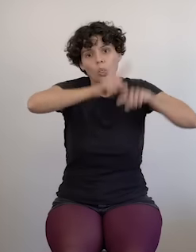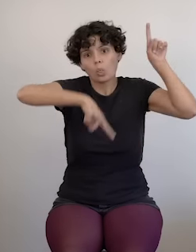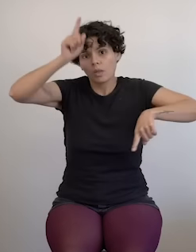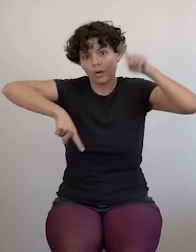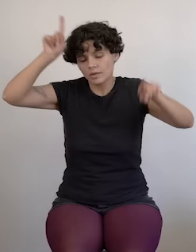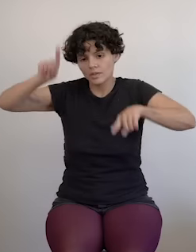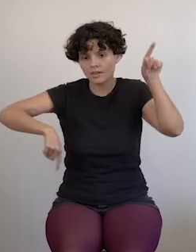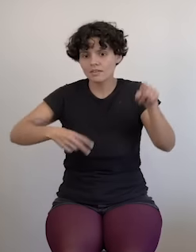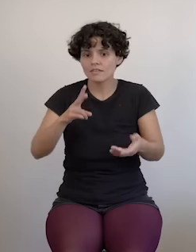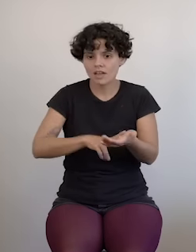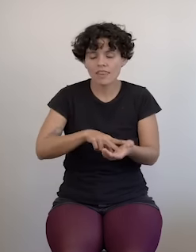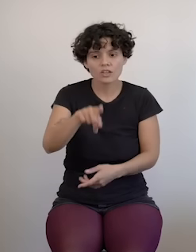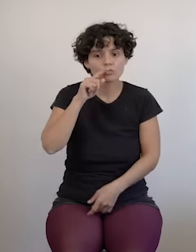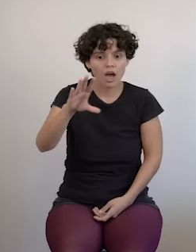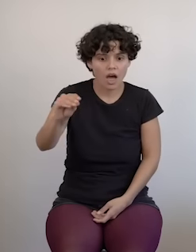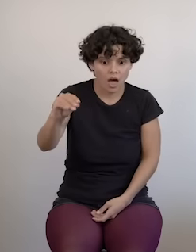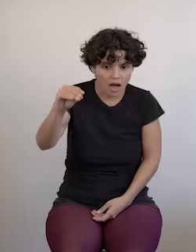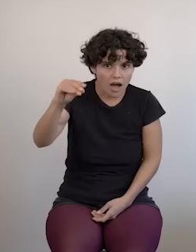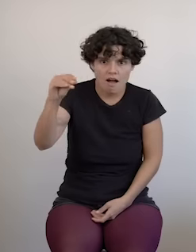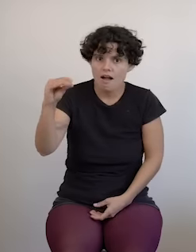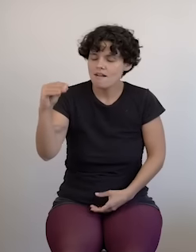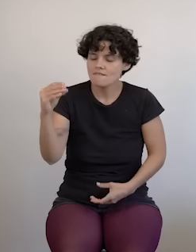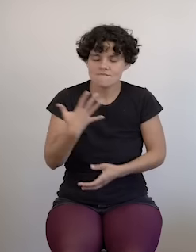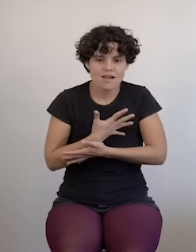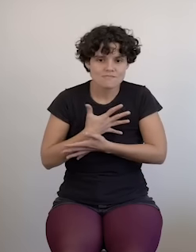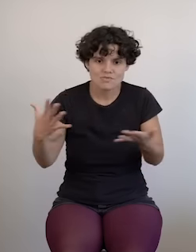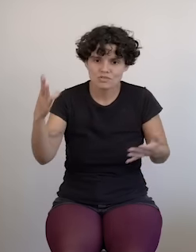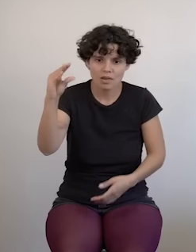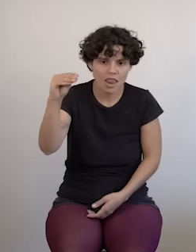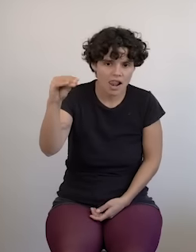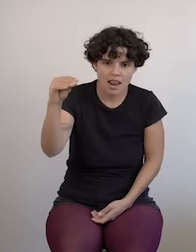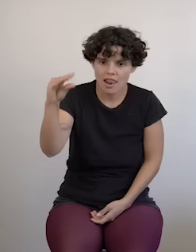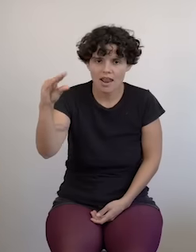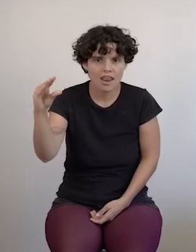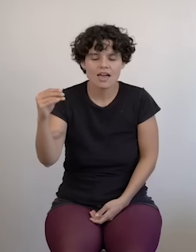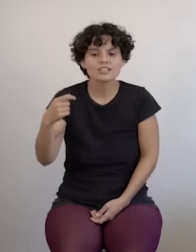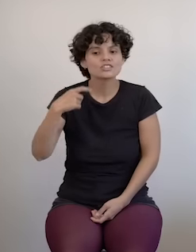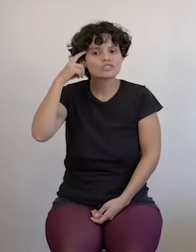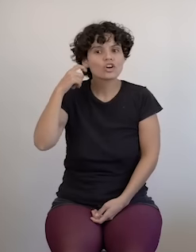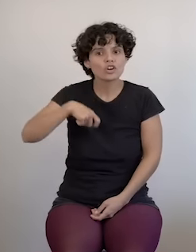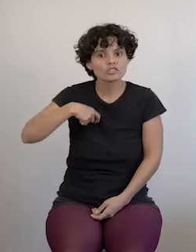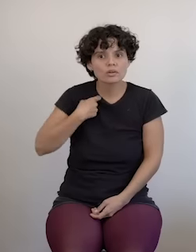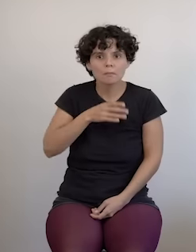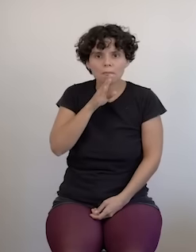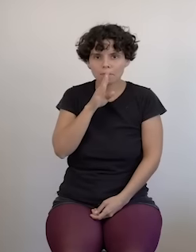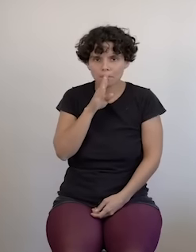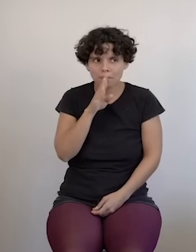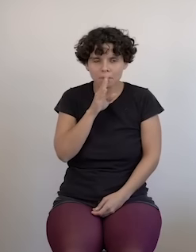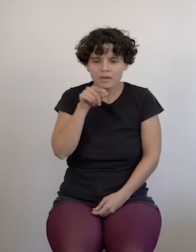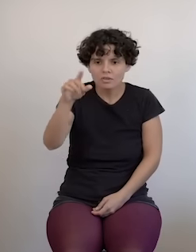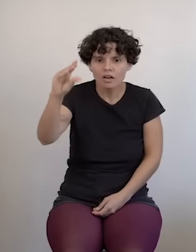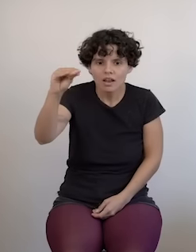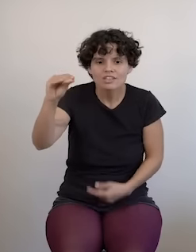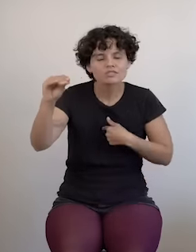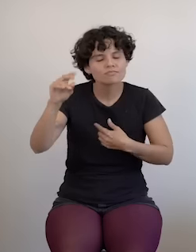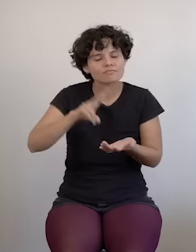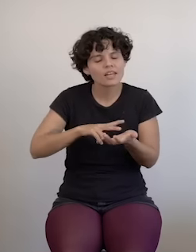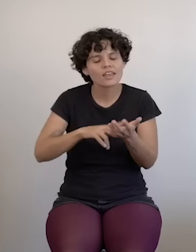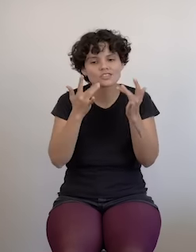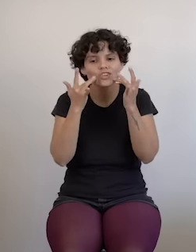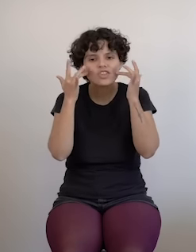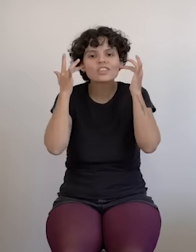verdad, vos sois bueno para hablar, ¿ah? Sí, no te dejarán. Bueno para hablar. Yo creo que este es el capítulo que menos ha hablado. Sí, bueno. Pero estoy muy contento por